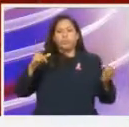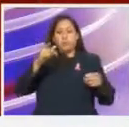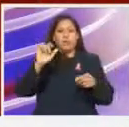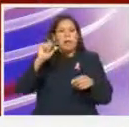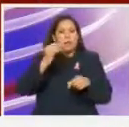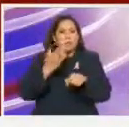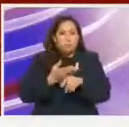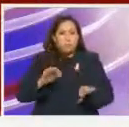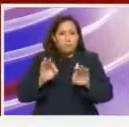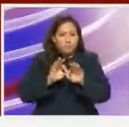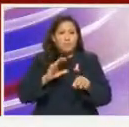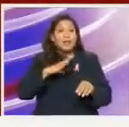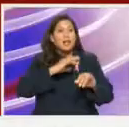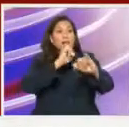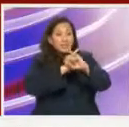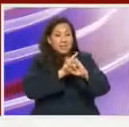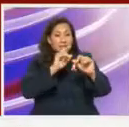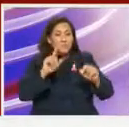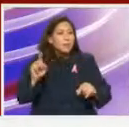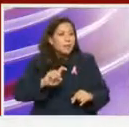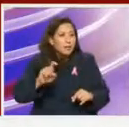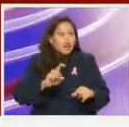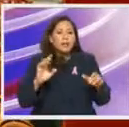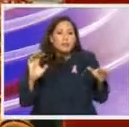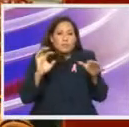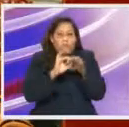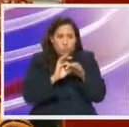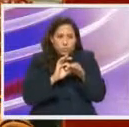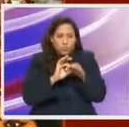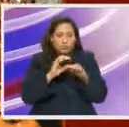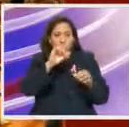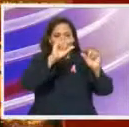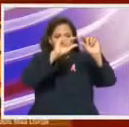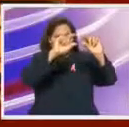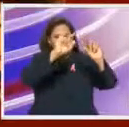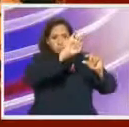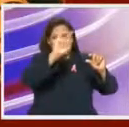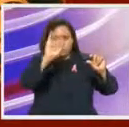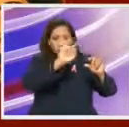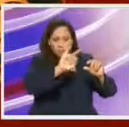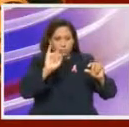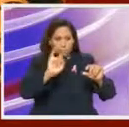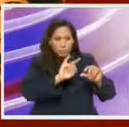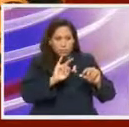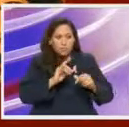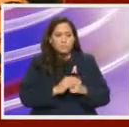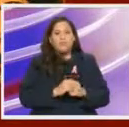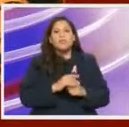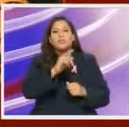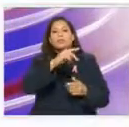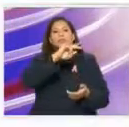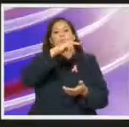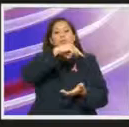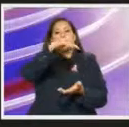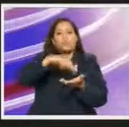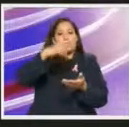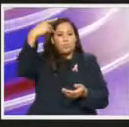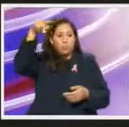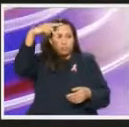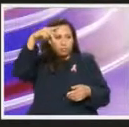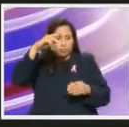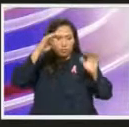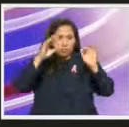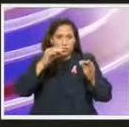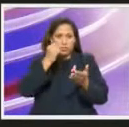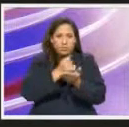recomendación. Hay un sitio, le estamos dando el vínculo ya, que es justo una suerte de sitio oficial, vamos a decirlo de esa manera, es lo que pretende